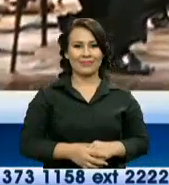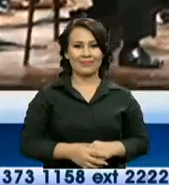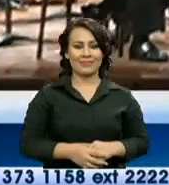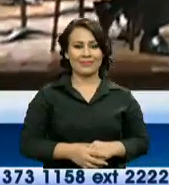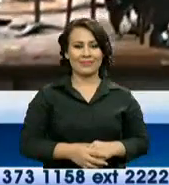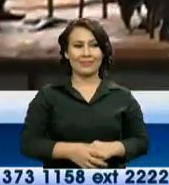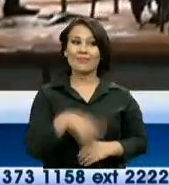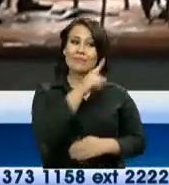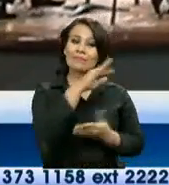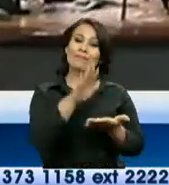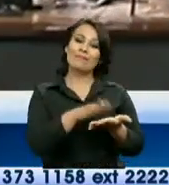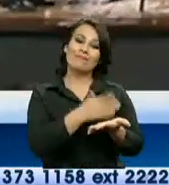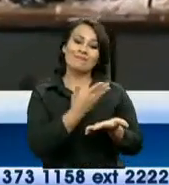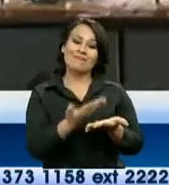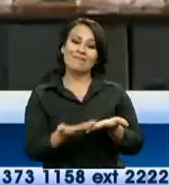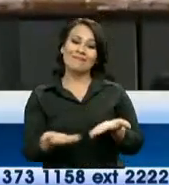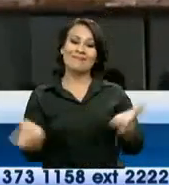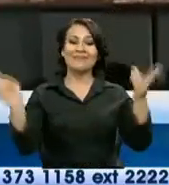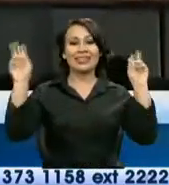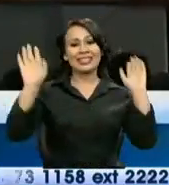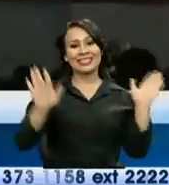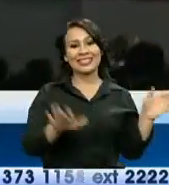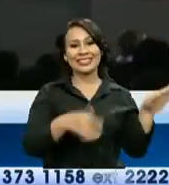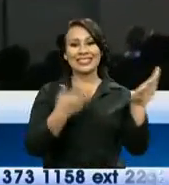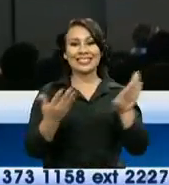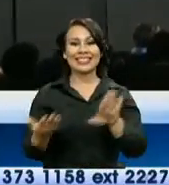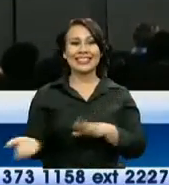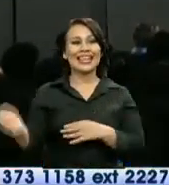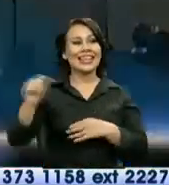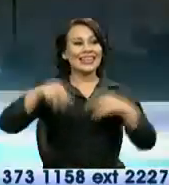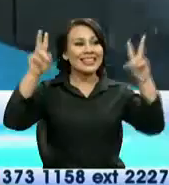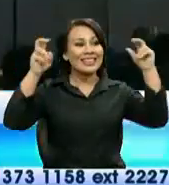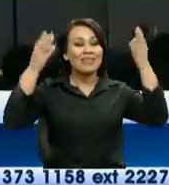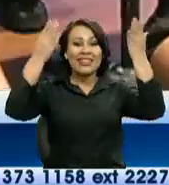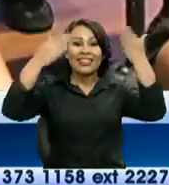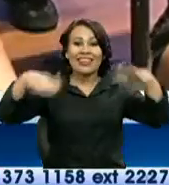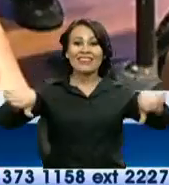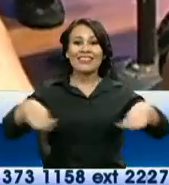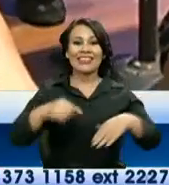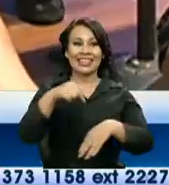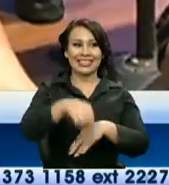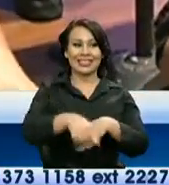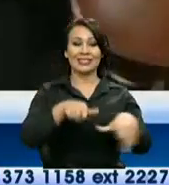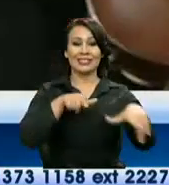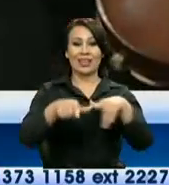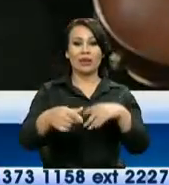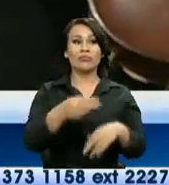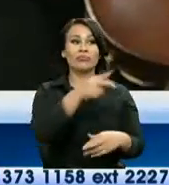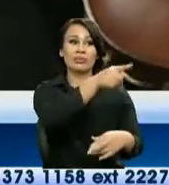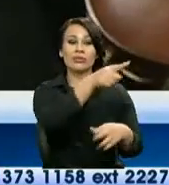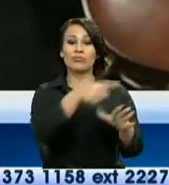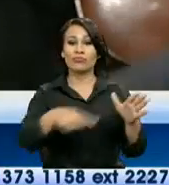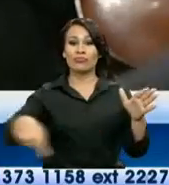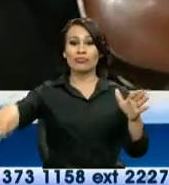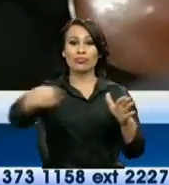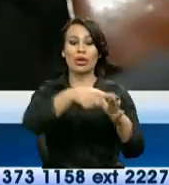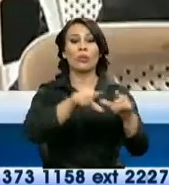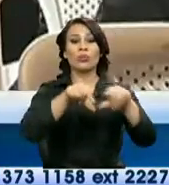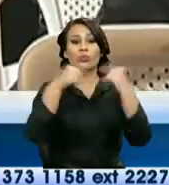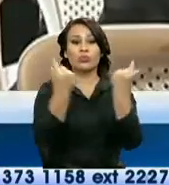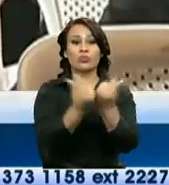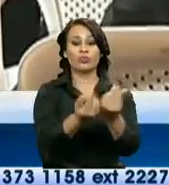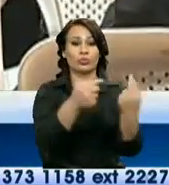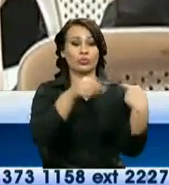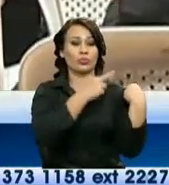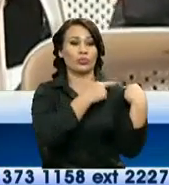Un concierto por Navidad que año tras año viene realizando la Orquesta Sinfónica de Guayaquil como parte de su agenda en diciembre